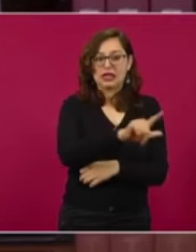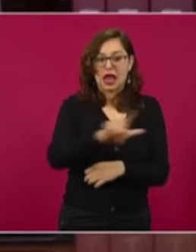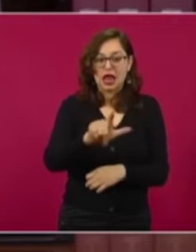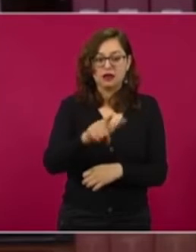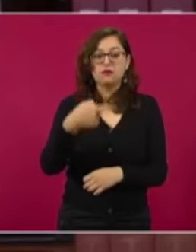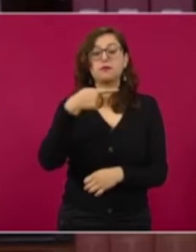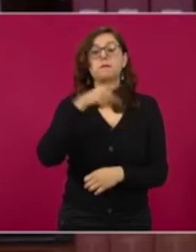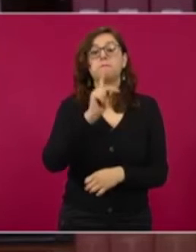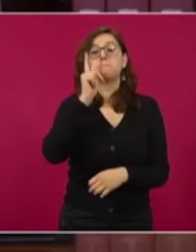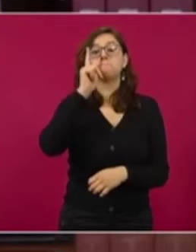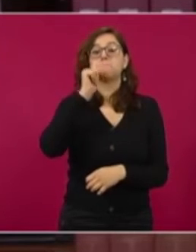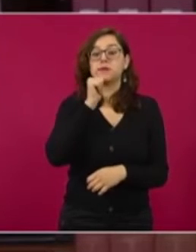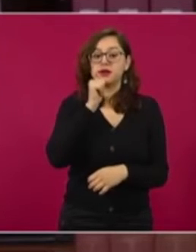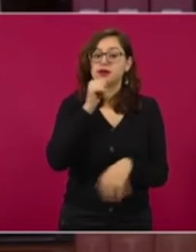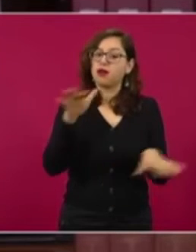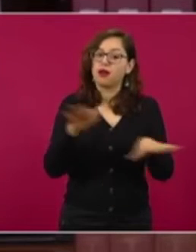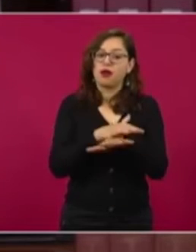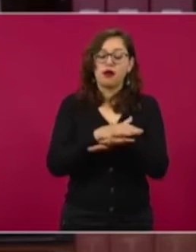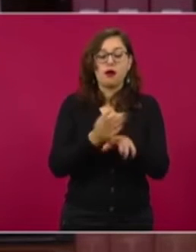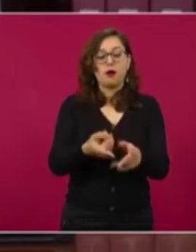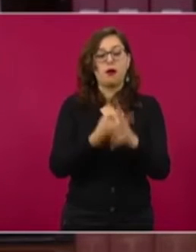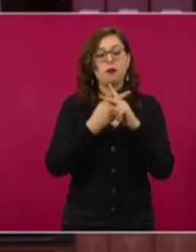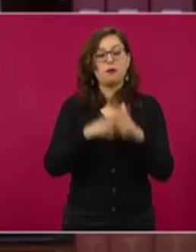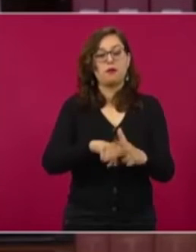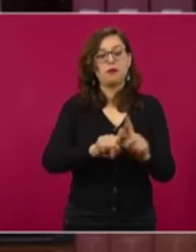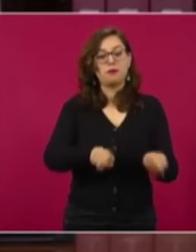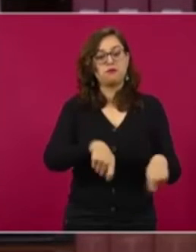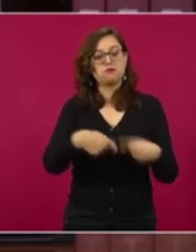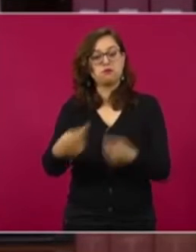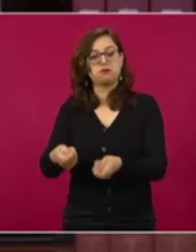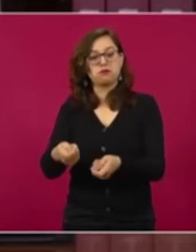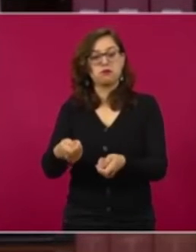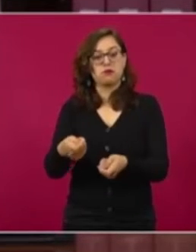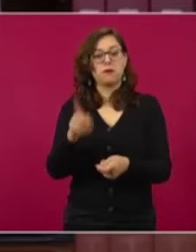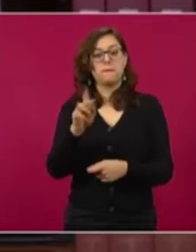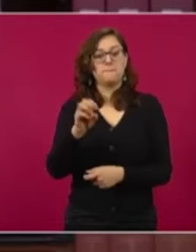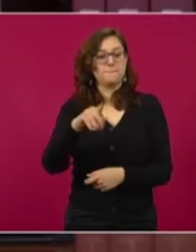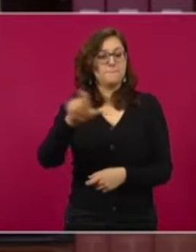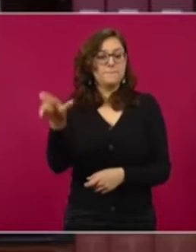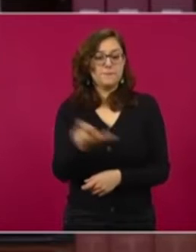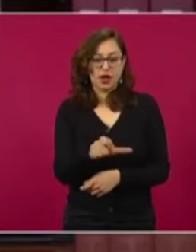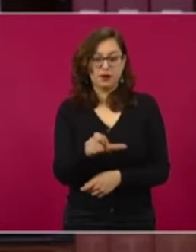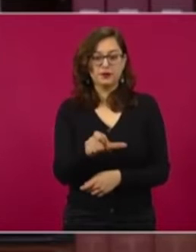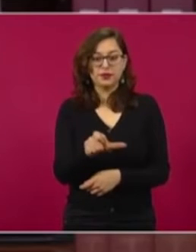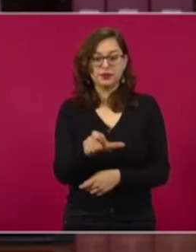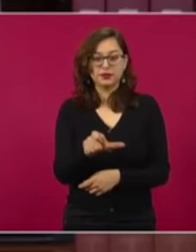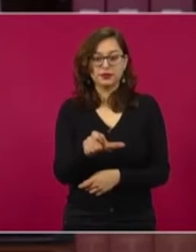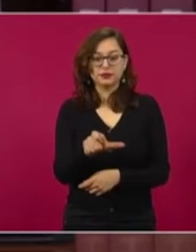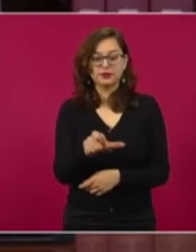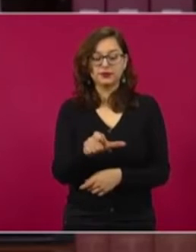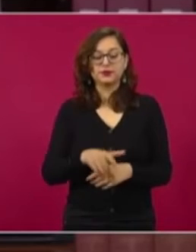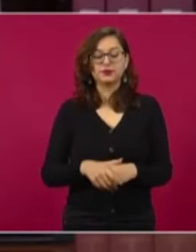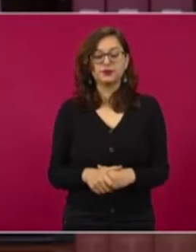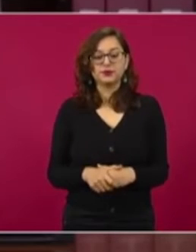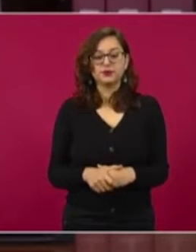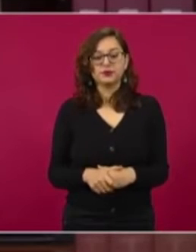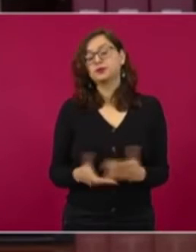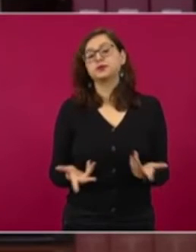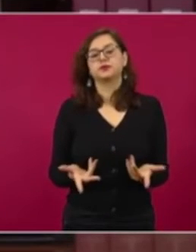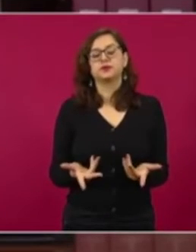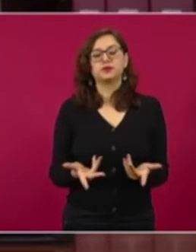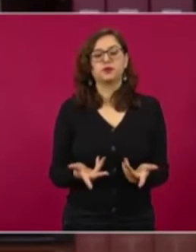la refinería pasa a manos de Petróleos Mexicanos. El